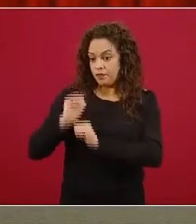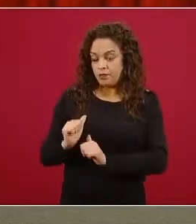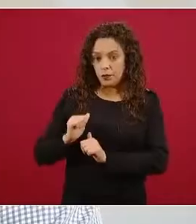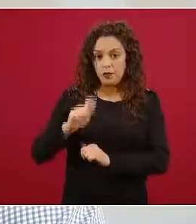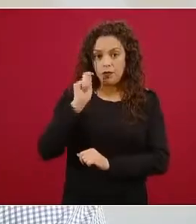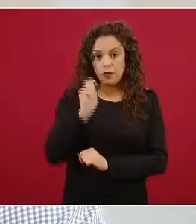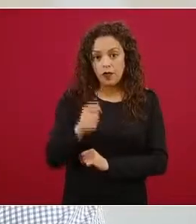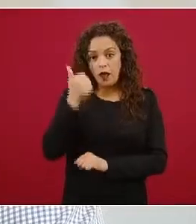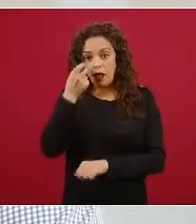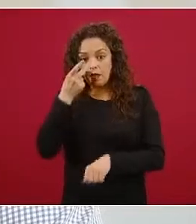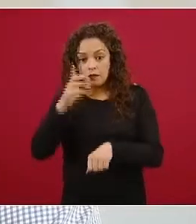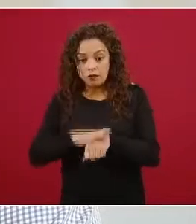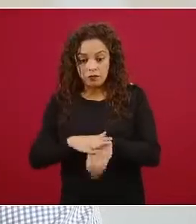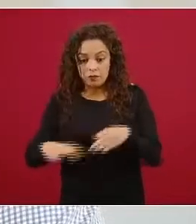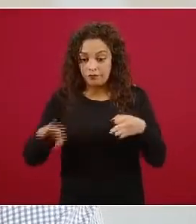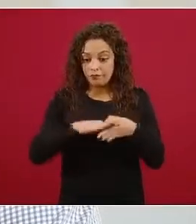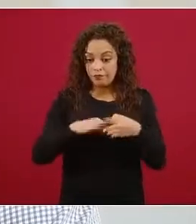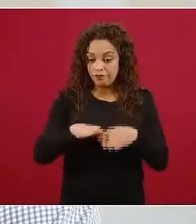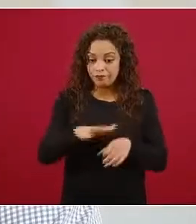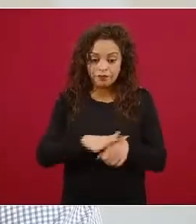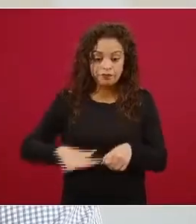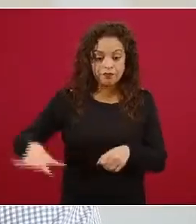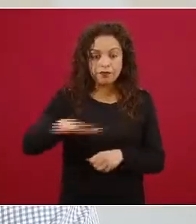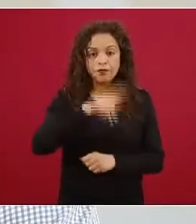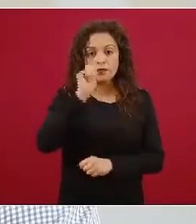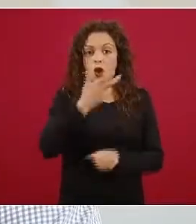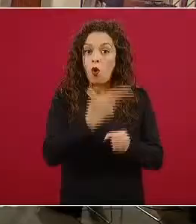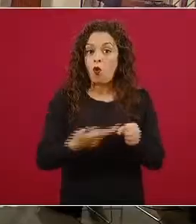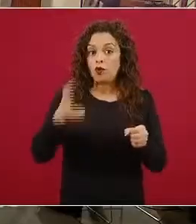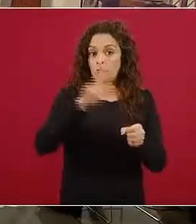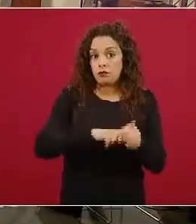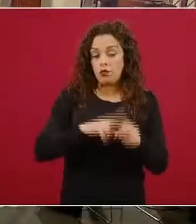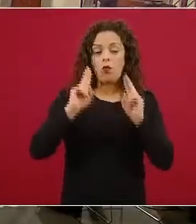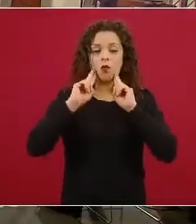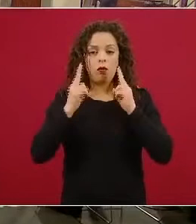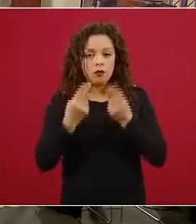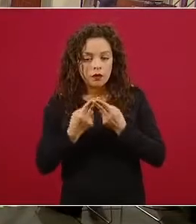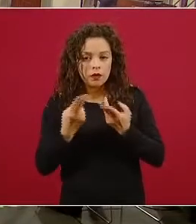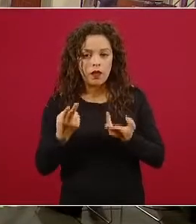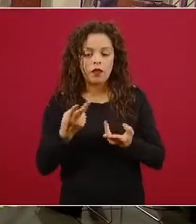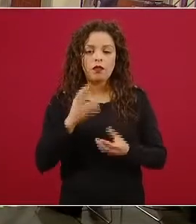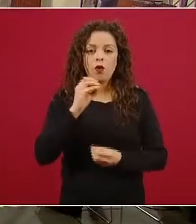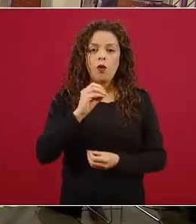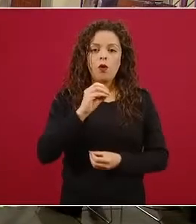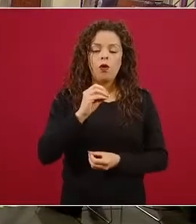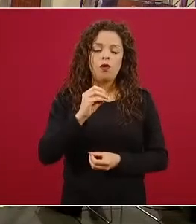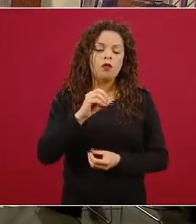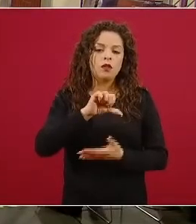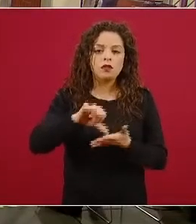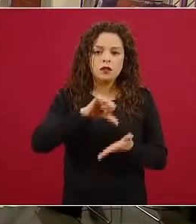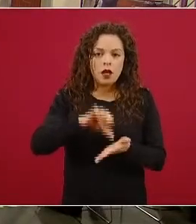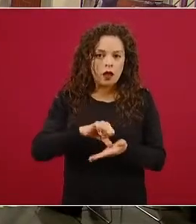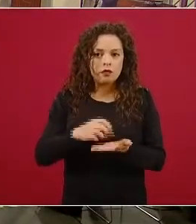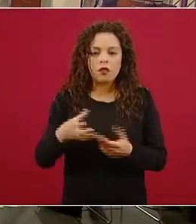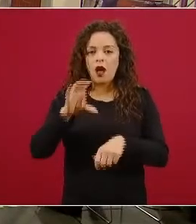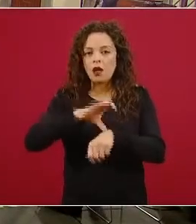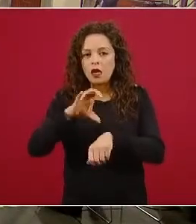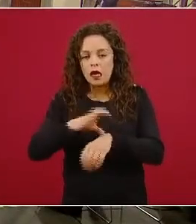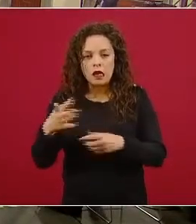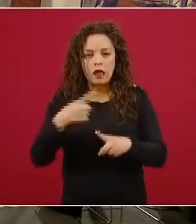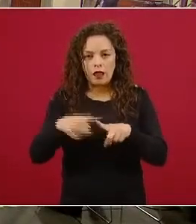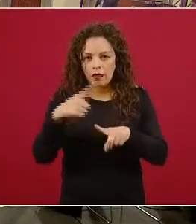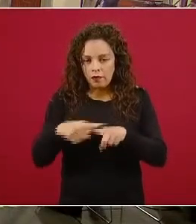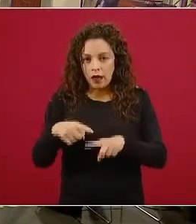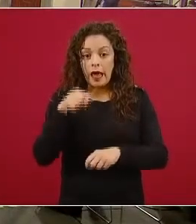administrativo más cercano de las unidades de salud, centros de salud, hospitales, unidades médicas familiares, son